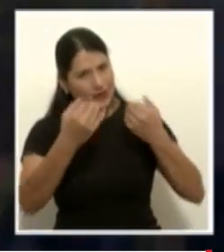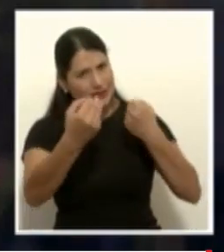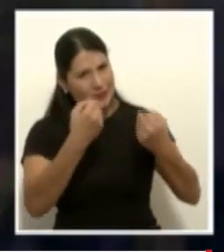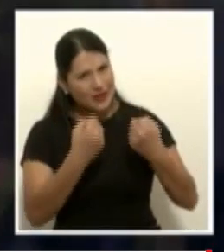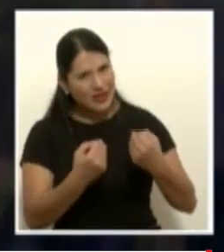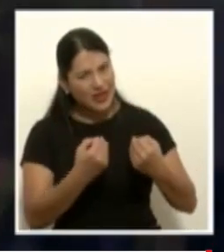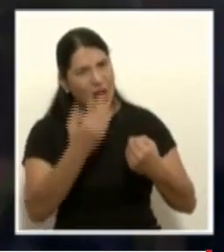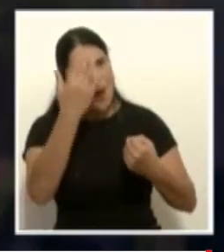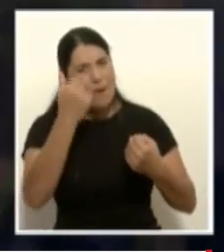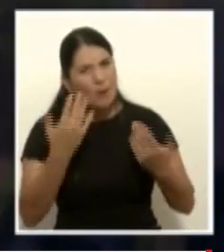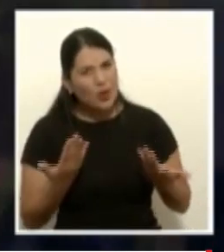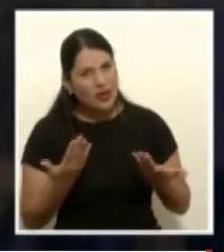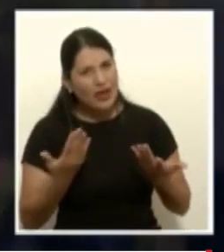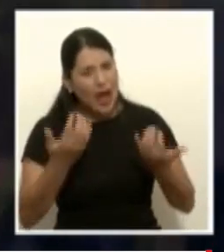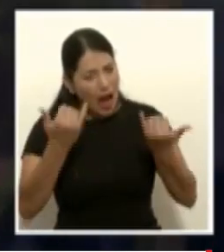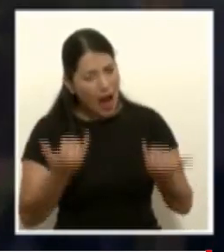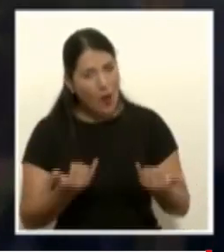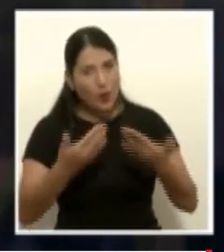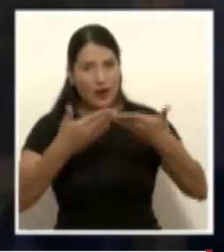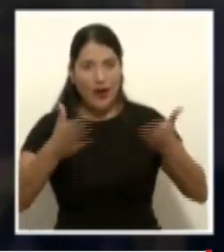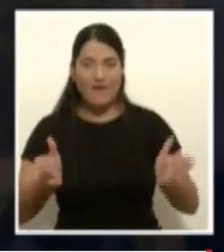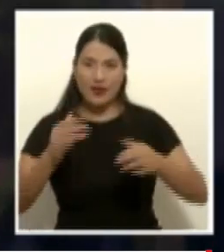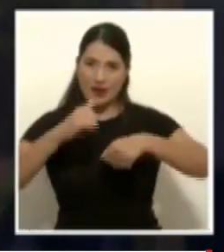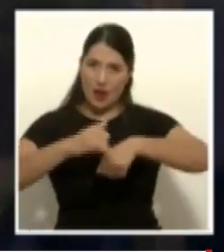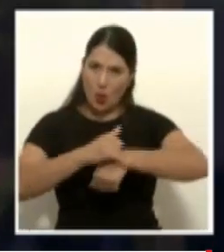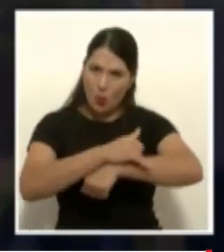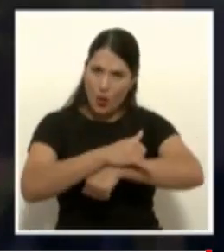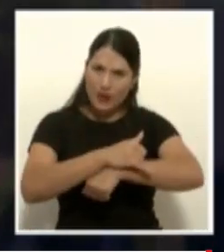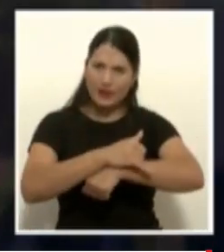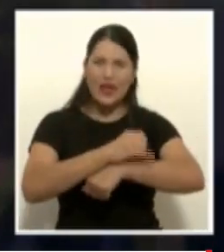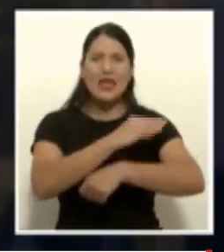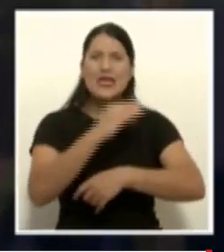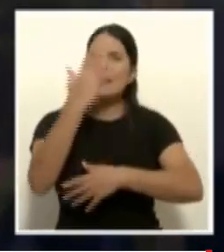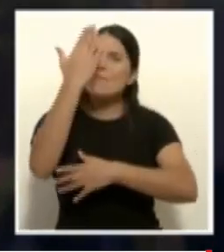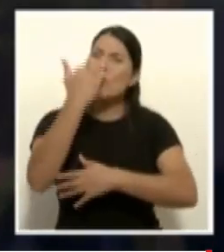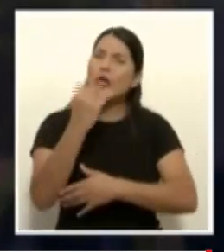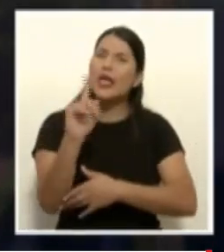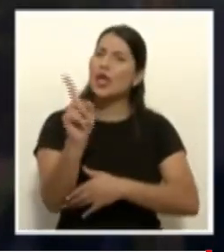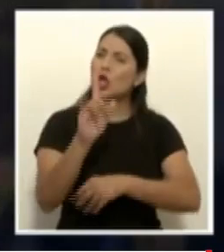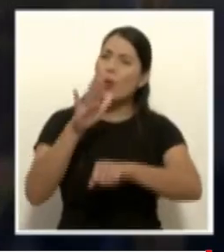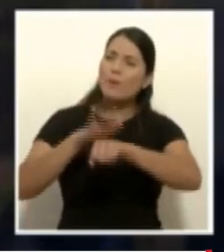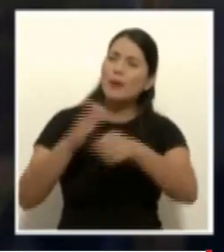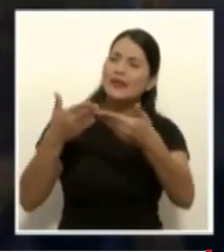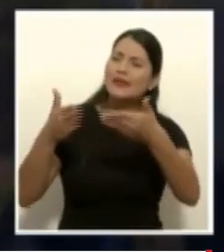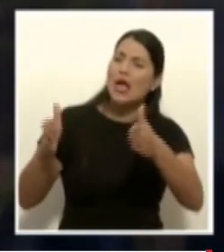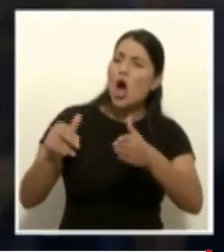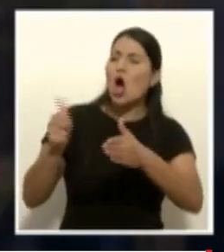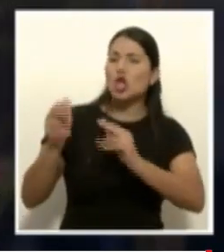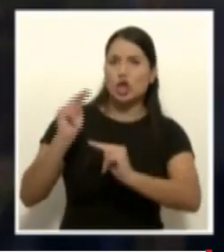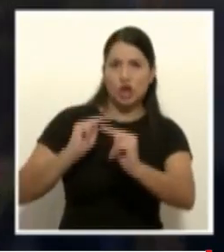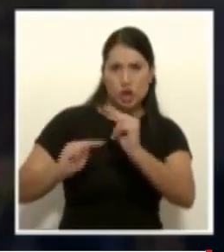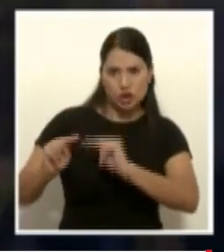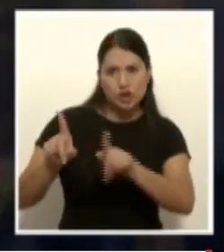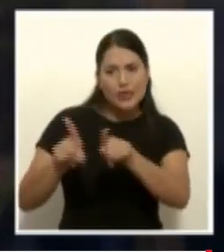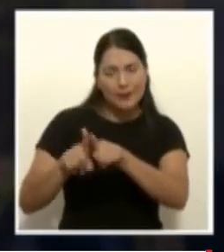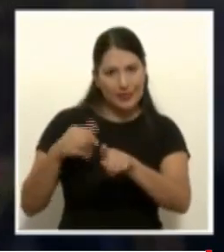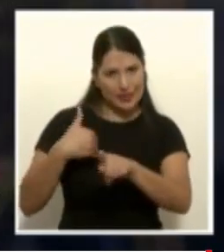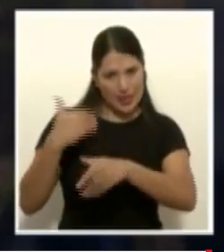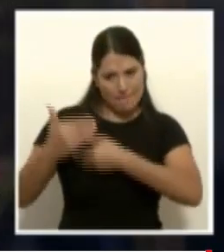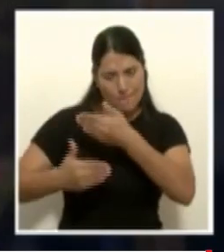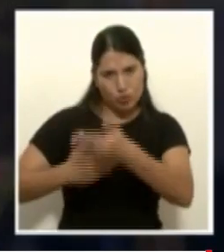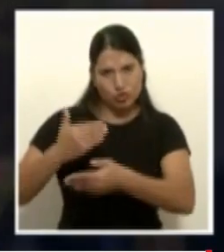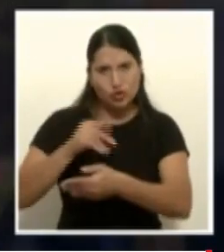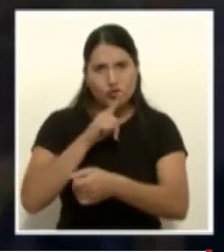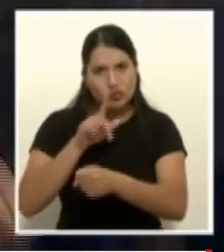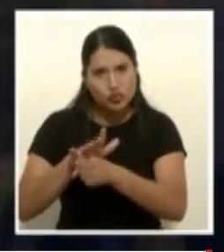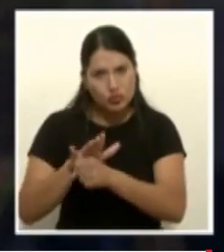qué es momento de abrir aeropuertos y no otras actividades que también han presentado protocolos. Y